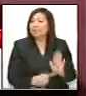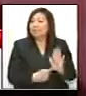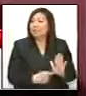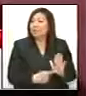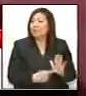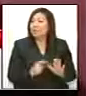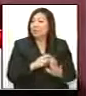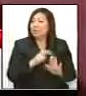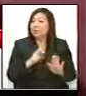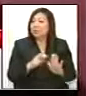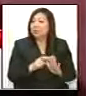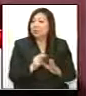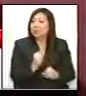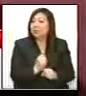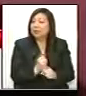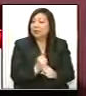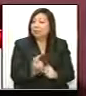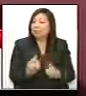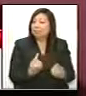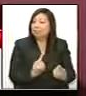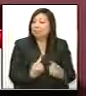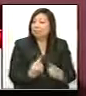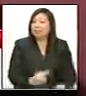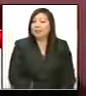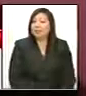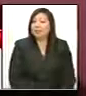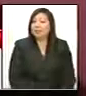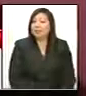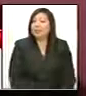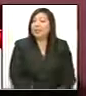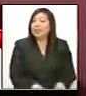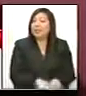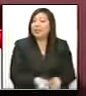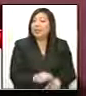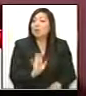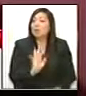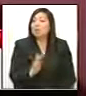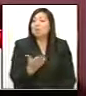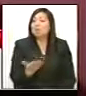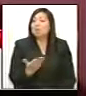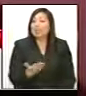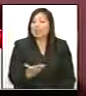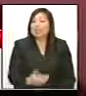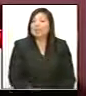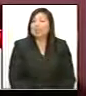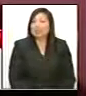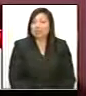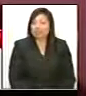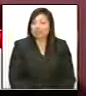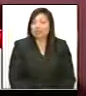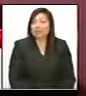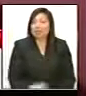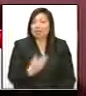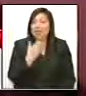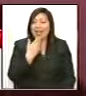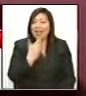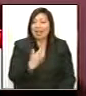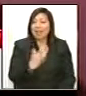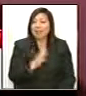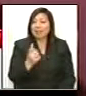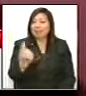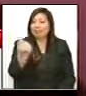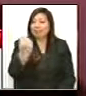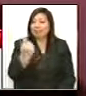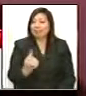sus proyectos y los trabajos y alternativas, también sus reclamos. Y es por eso que yo le agradezco también su